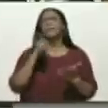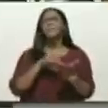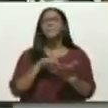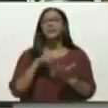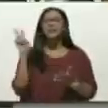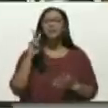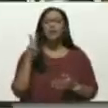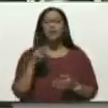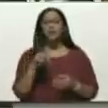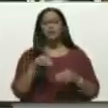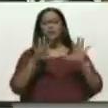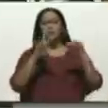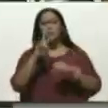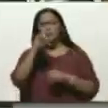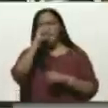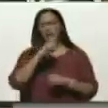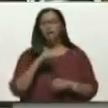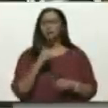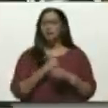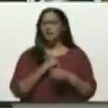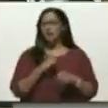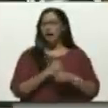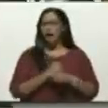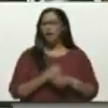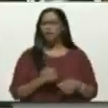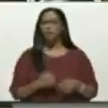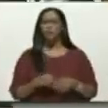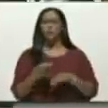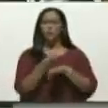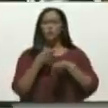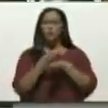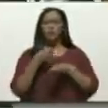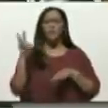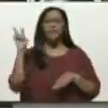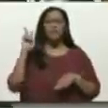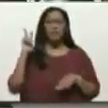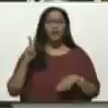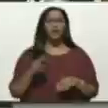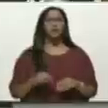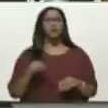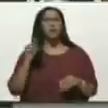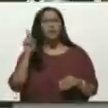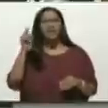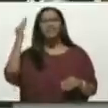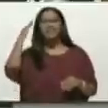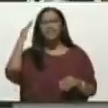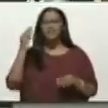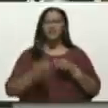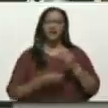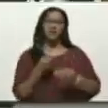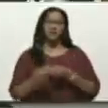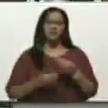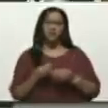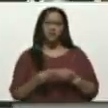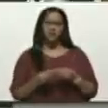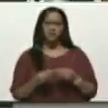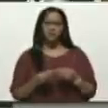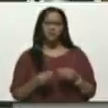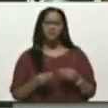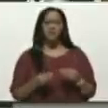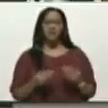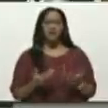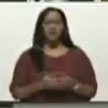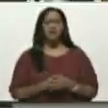años, trabajando con el gobierno venezolano en lo que él sabía hacer bien, que era el